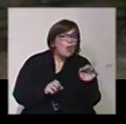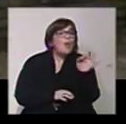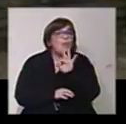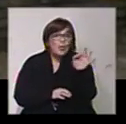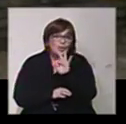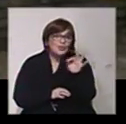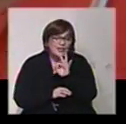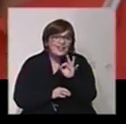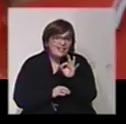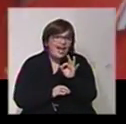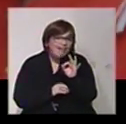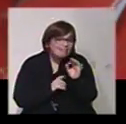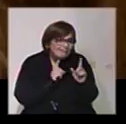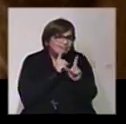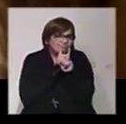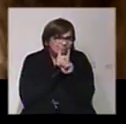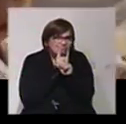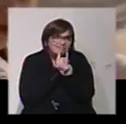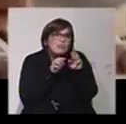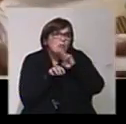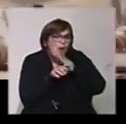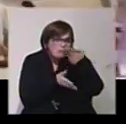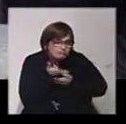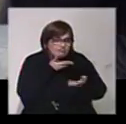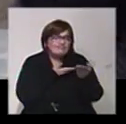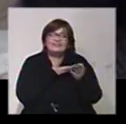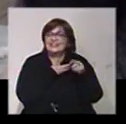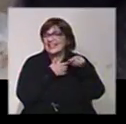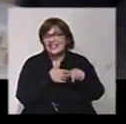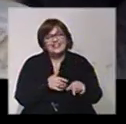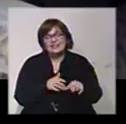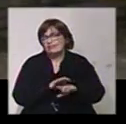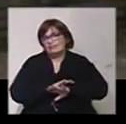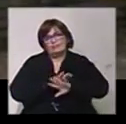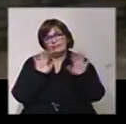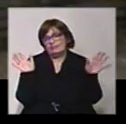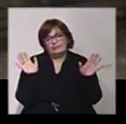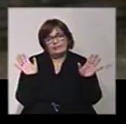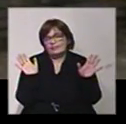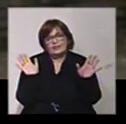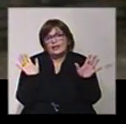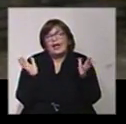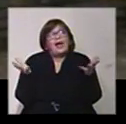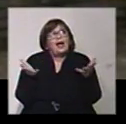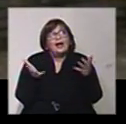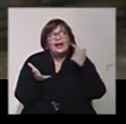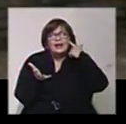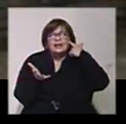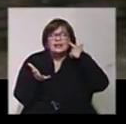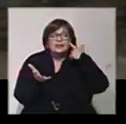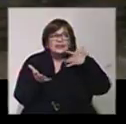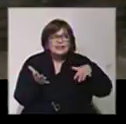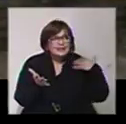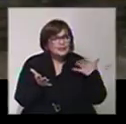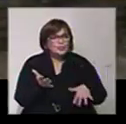tener compartir ese momento con él es algo que, no sé, no capaz que ahora lo mirás y decís,